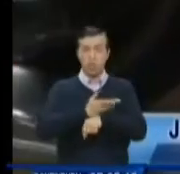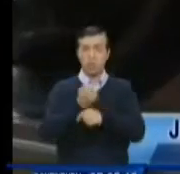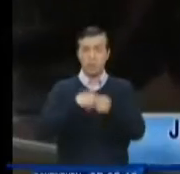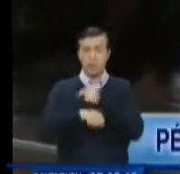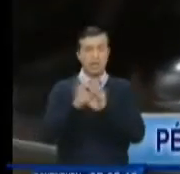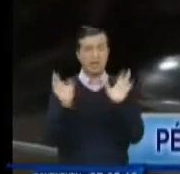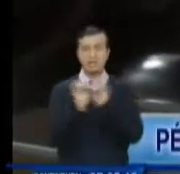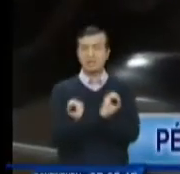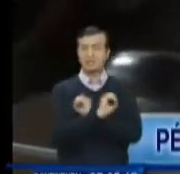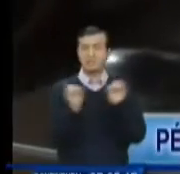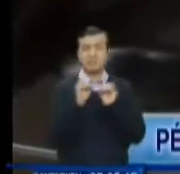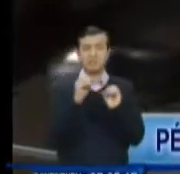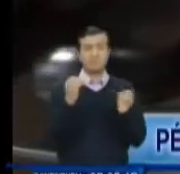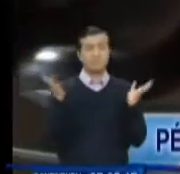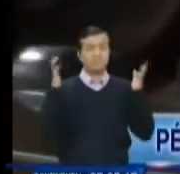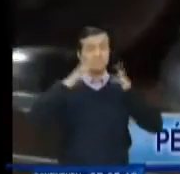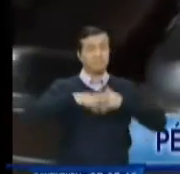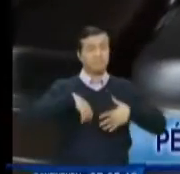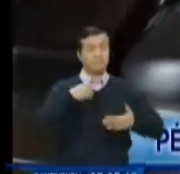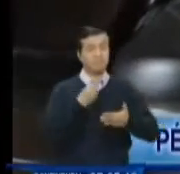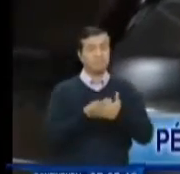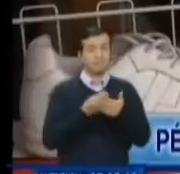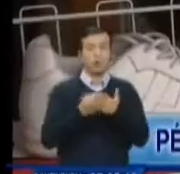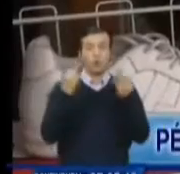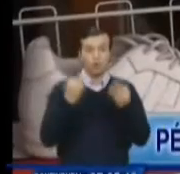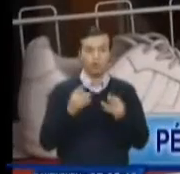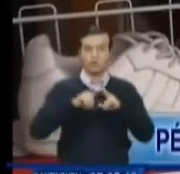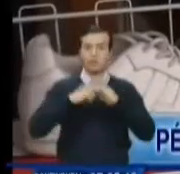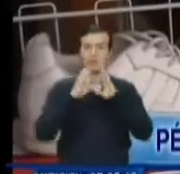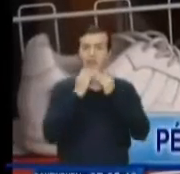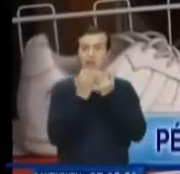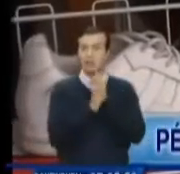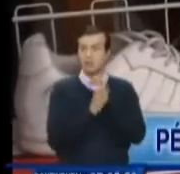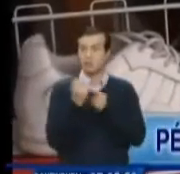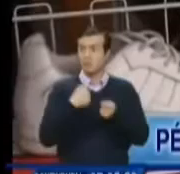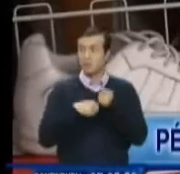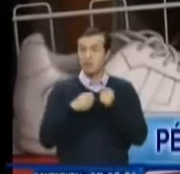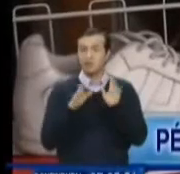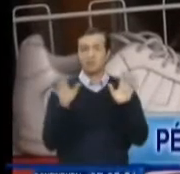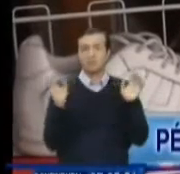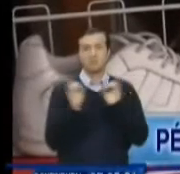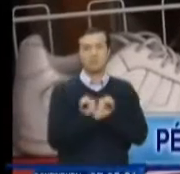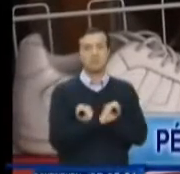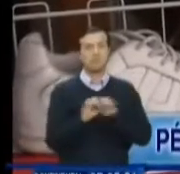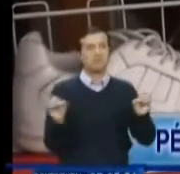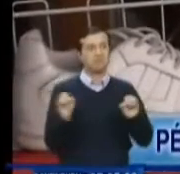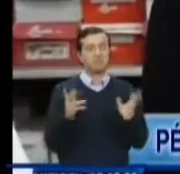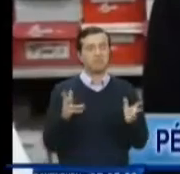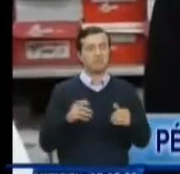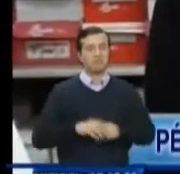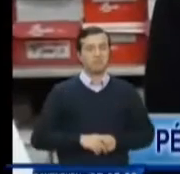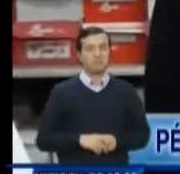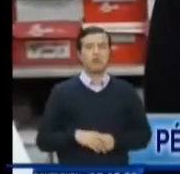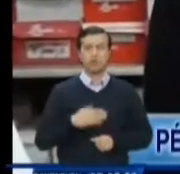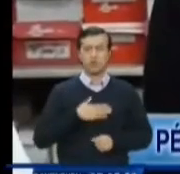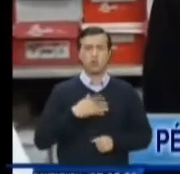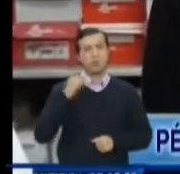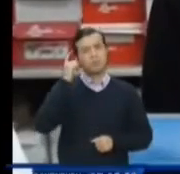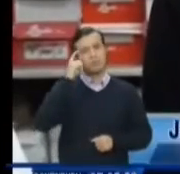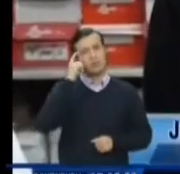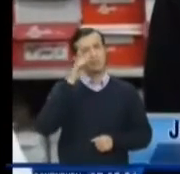día. Las ventas son tan malas que ni en temporada escolar logró salir de la mercadería que adquirió con antelación. Yo contaba